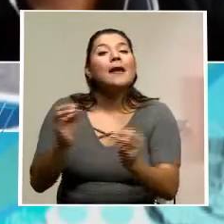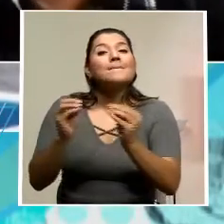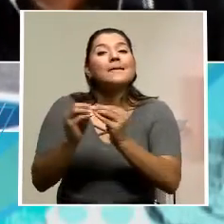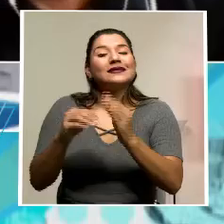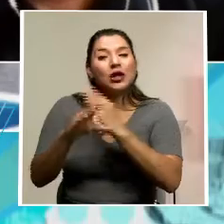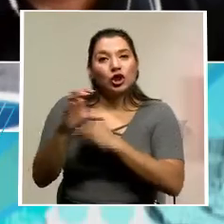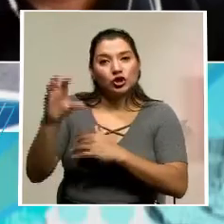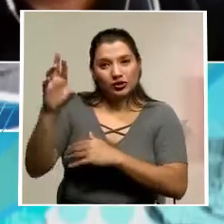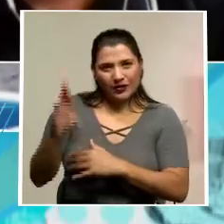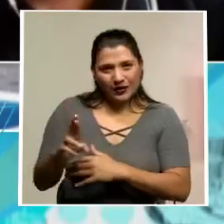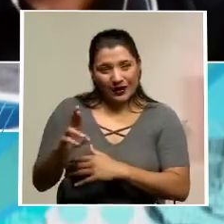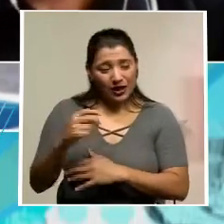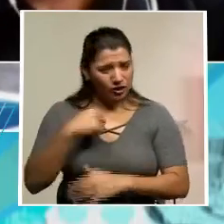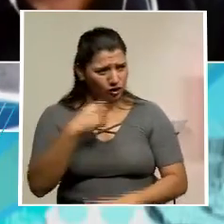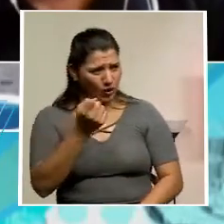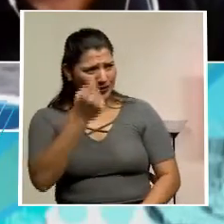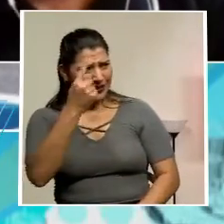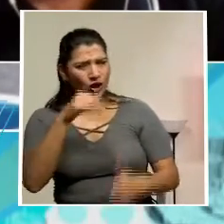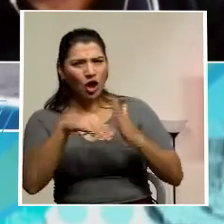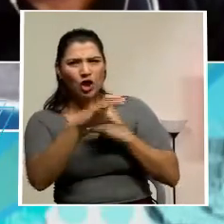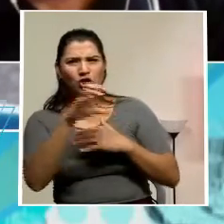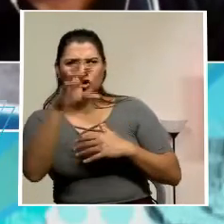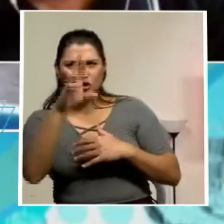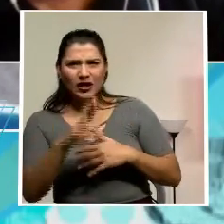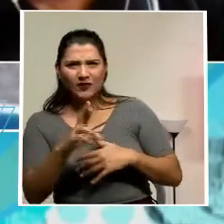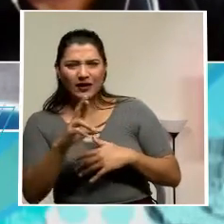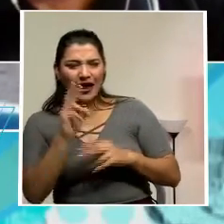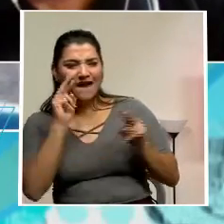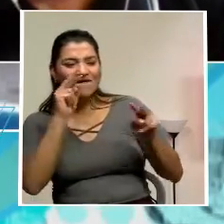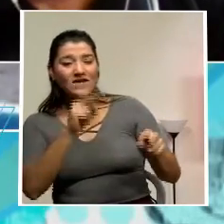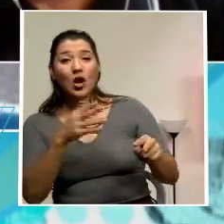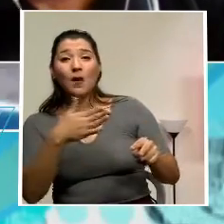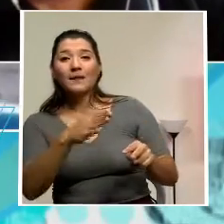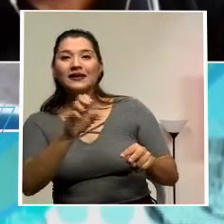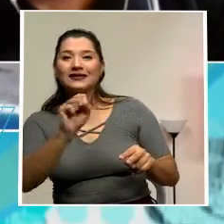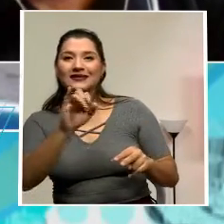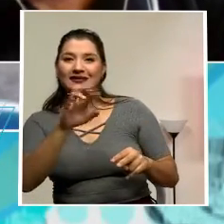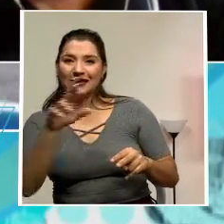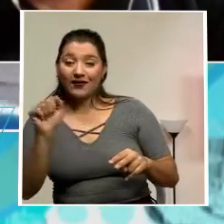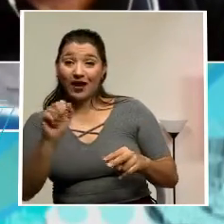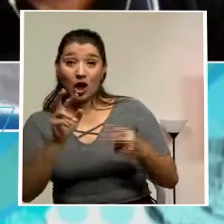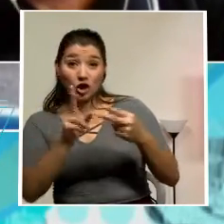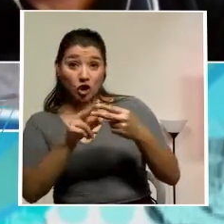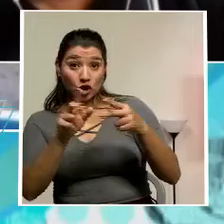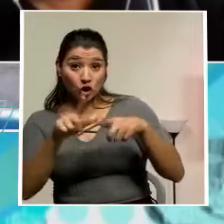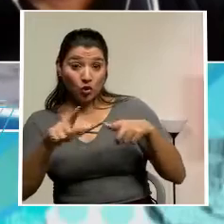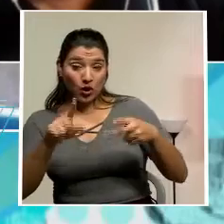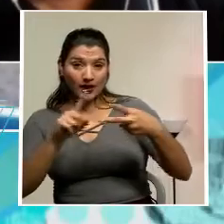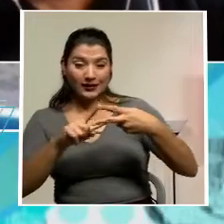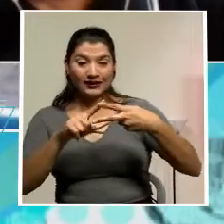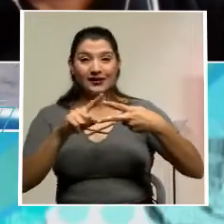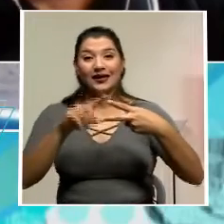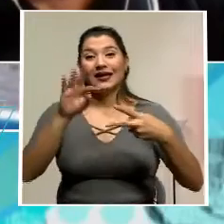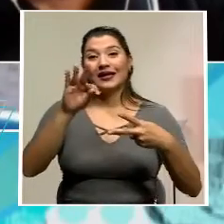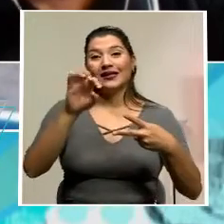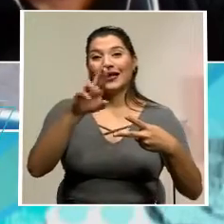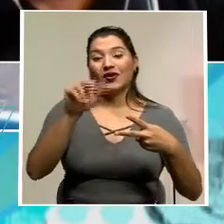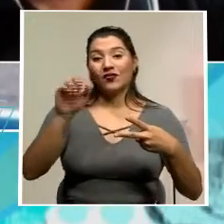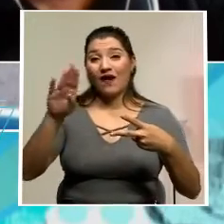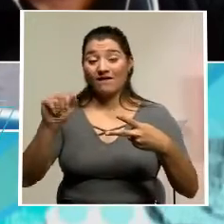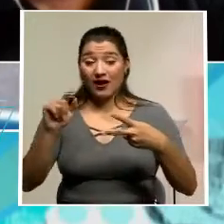que se detectó la presencia de peces sierra en dos lugares, en el humedal Térraba y en el río San Juan del